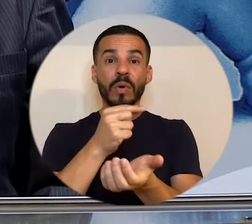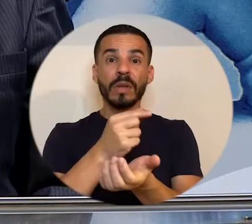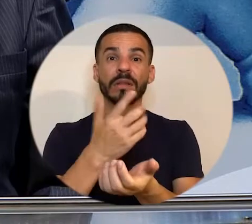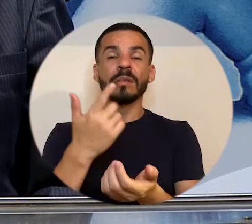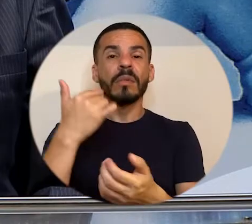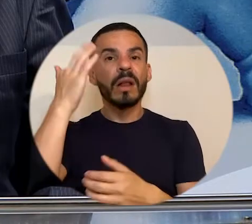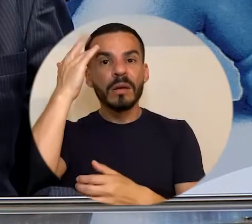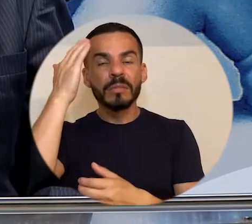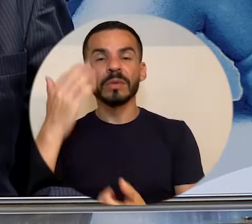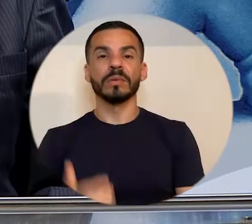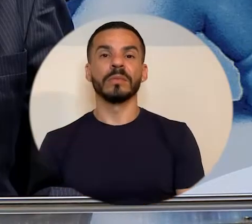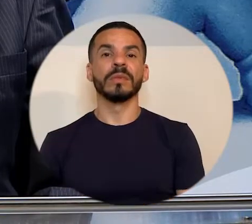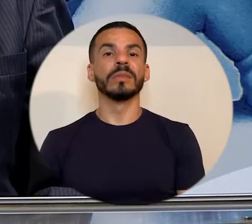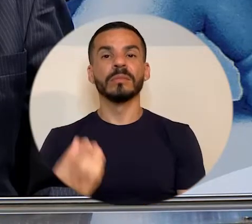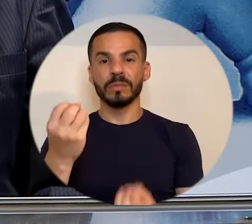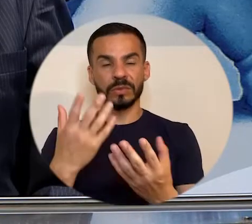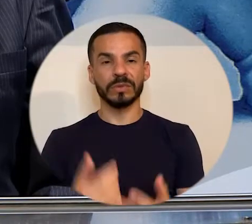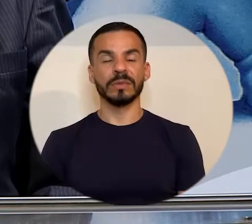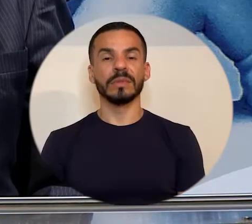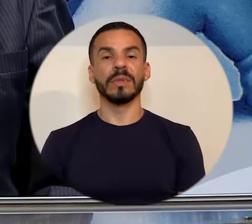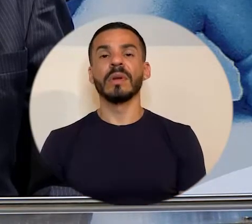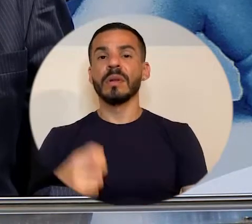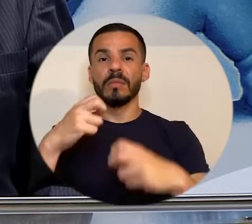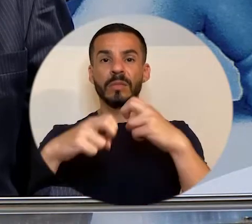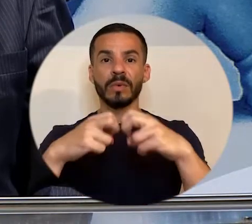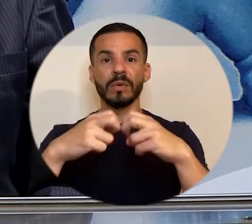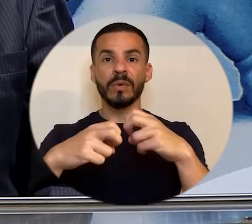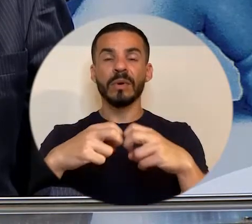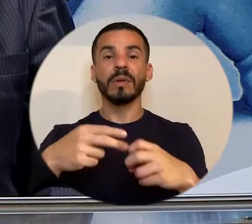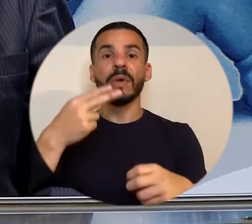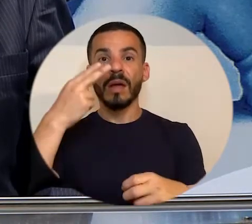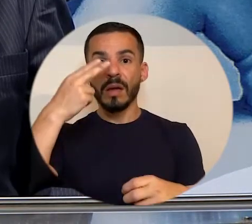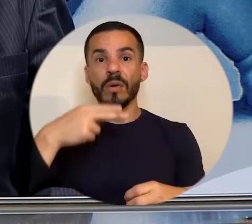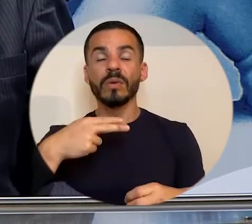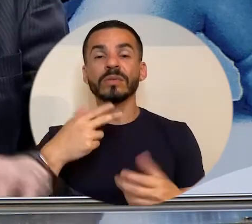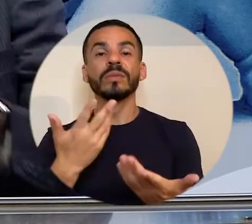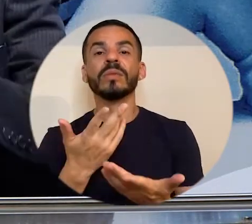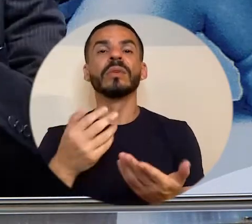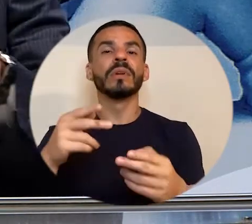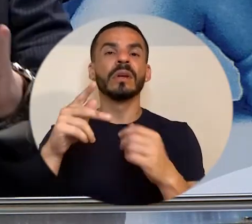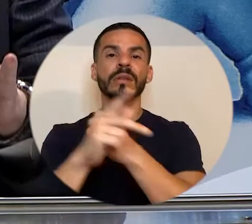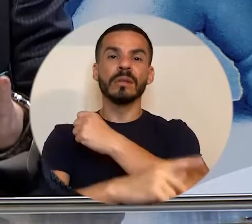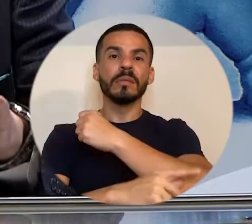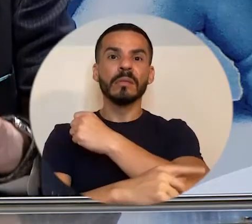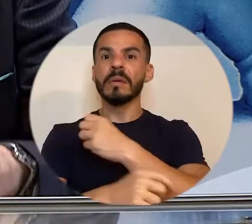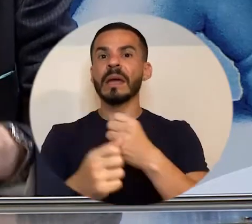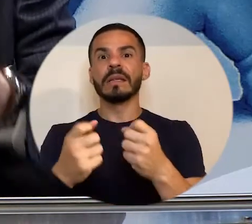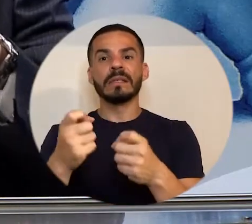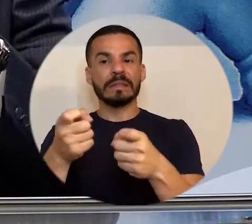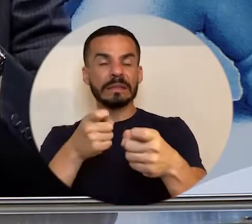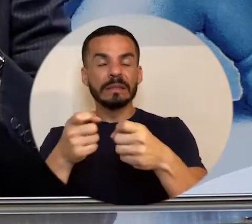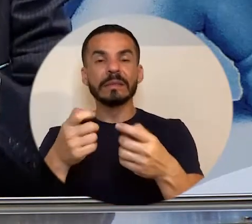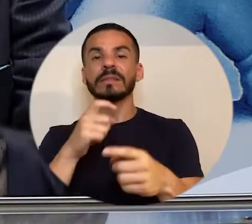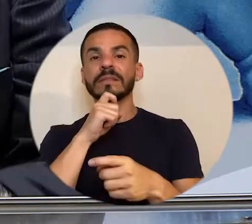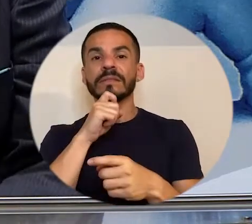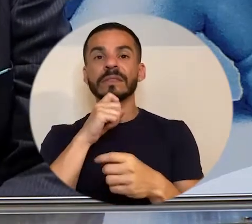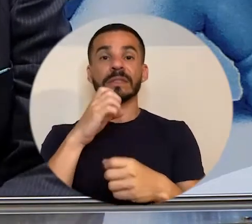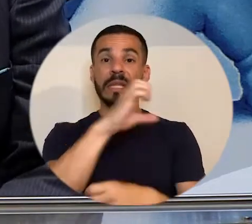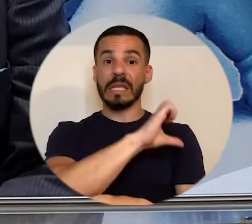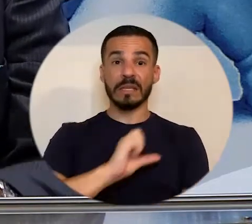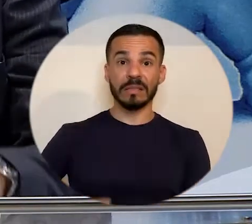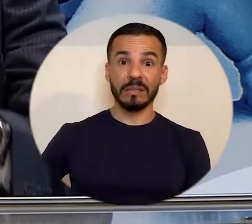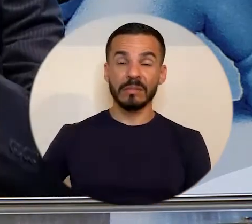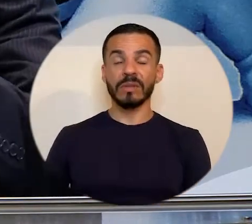le va a preocupar, le preocupa mucho. El problema de Honduras, que es un país con ingobernabilidad, y el problema de El